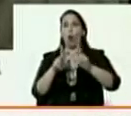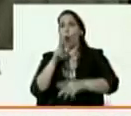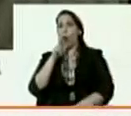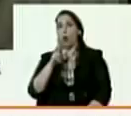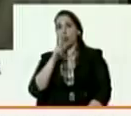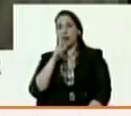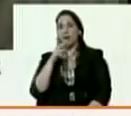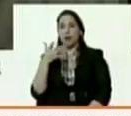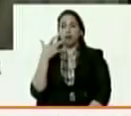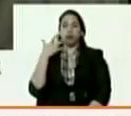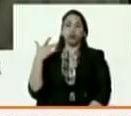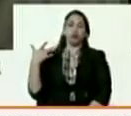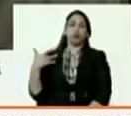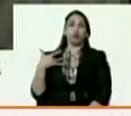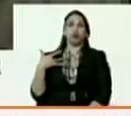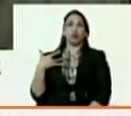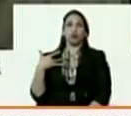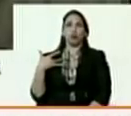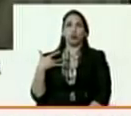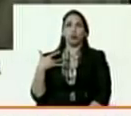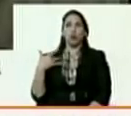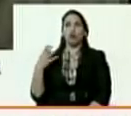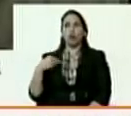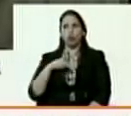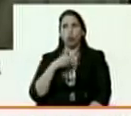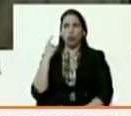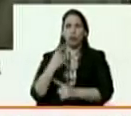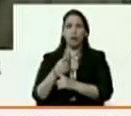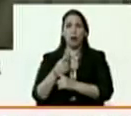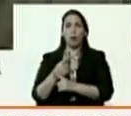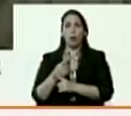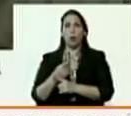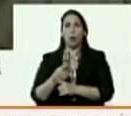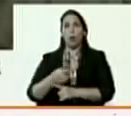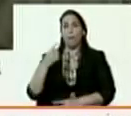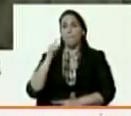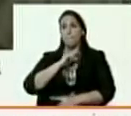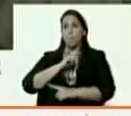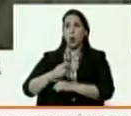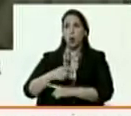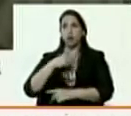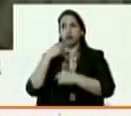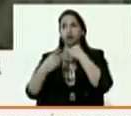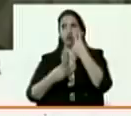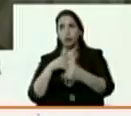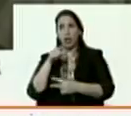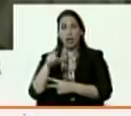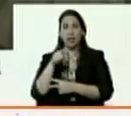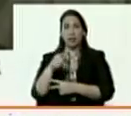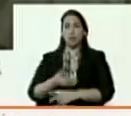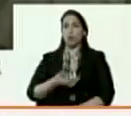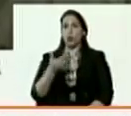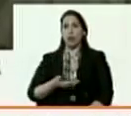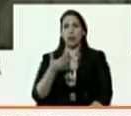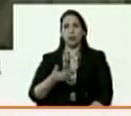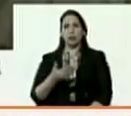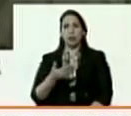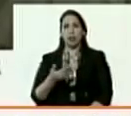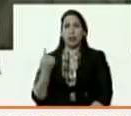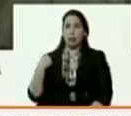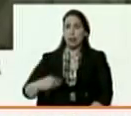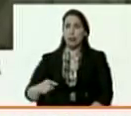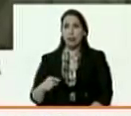ambiciones. Es imperativo resaltar que un desenlace de esta naturaleza tendría